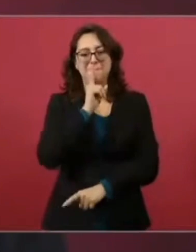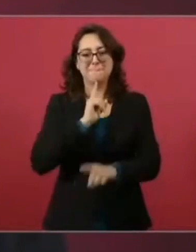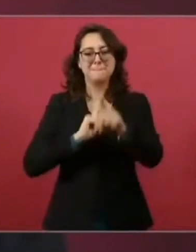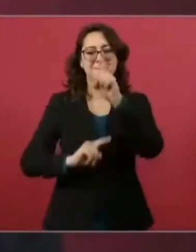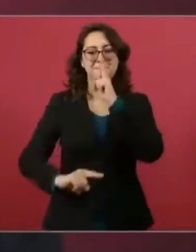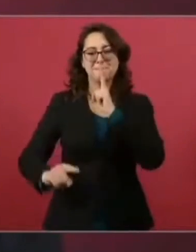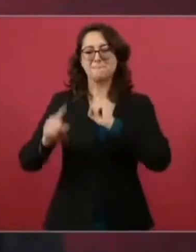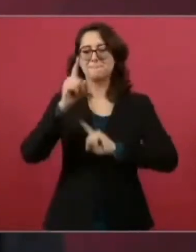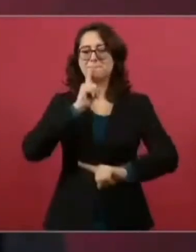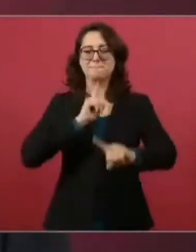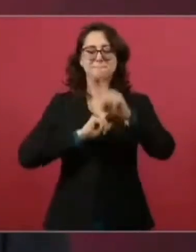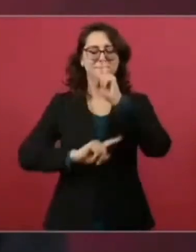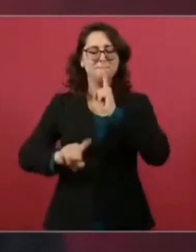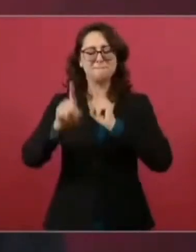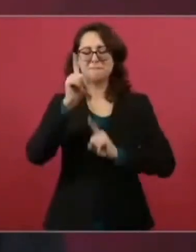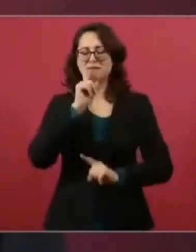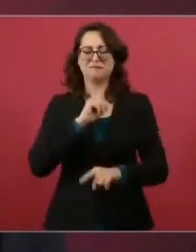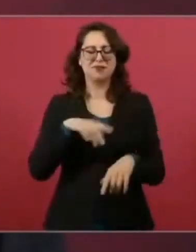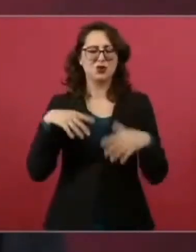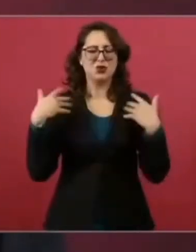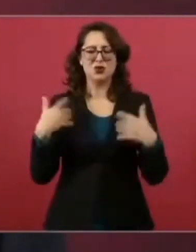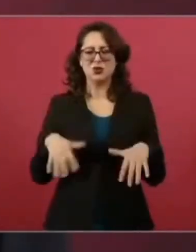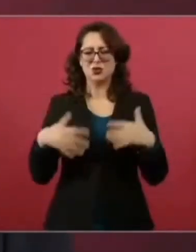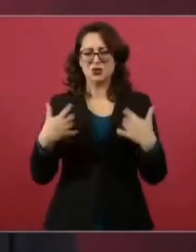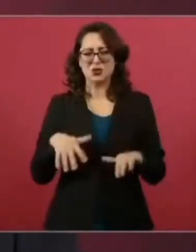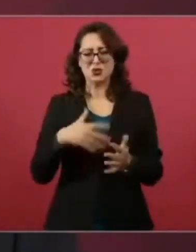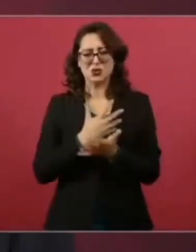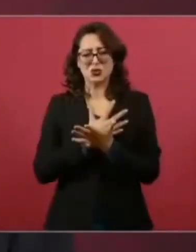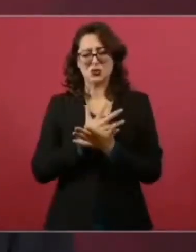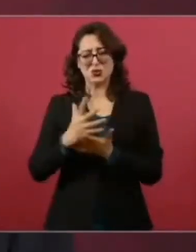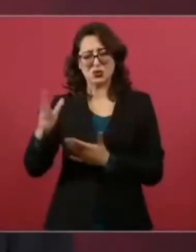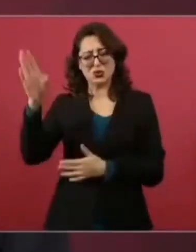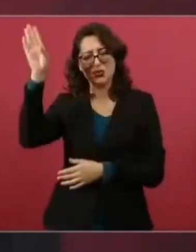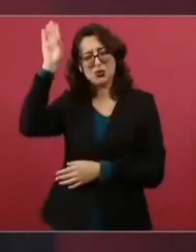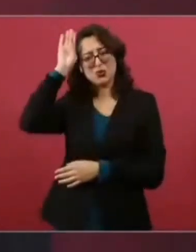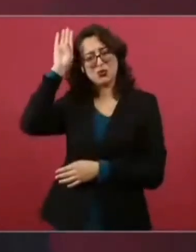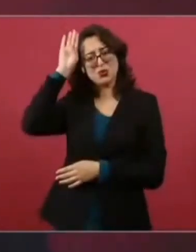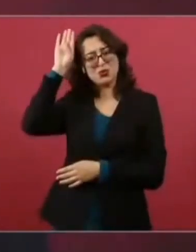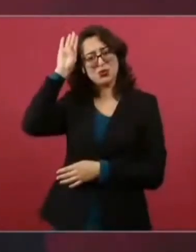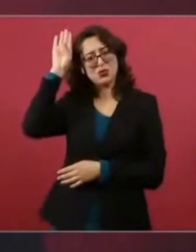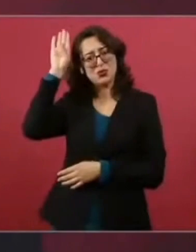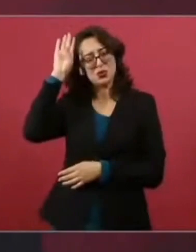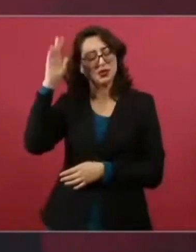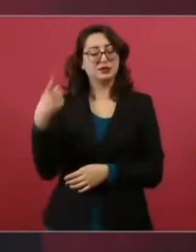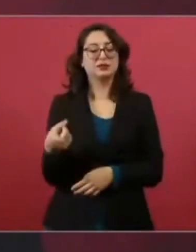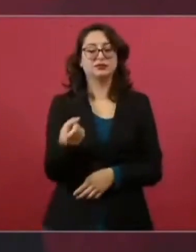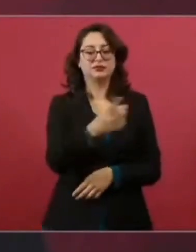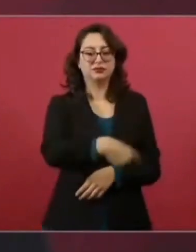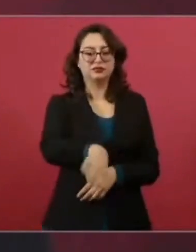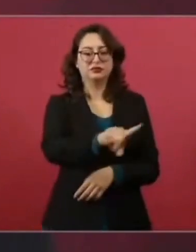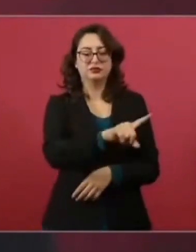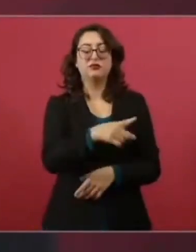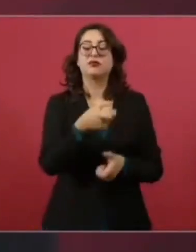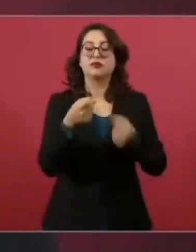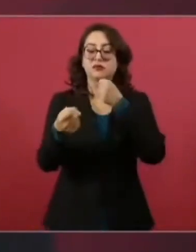Los medios de información, lo voy a seguir diciendo, son medios de